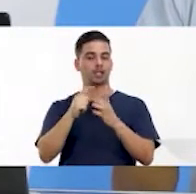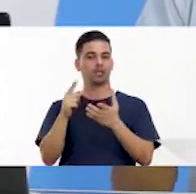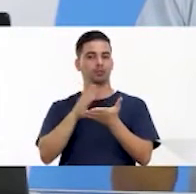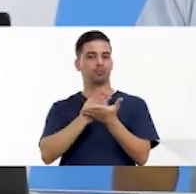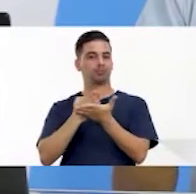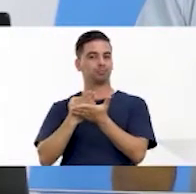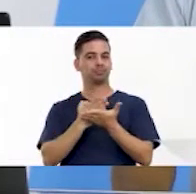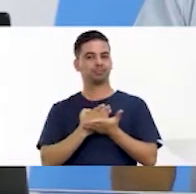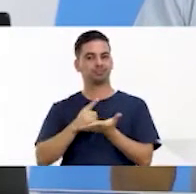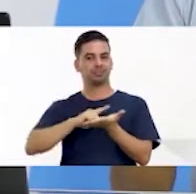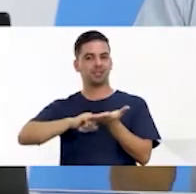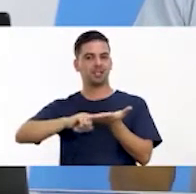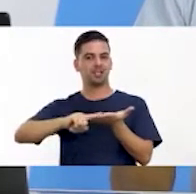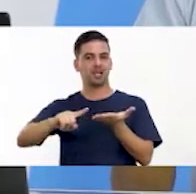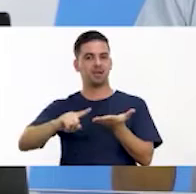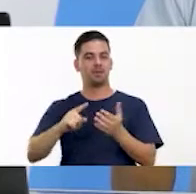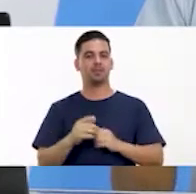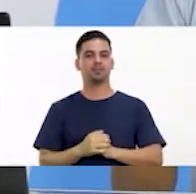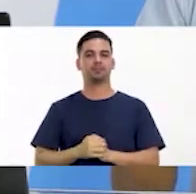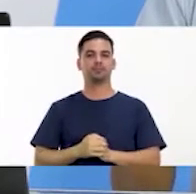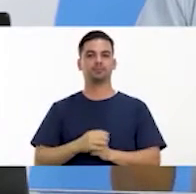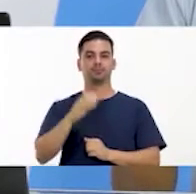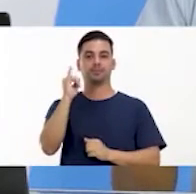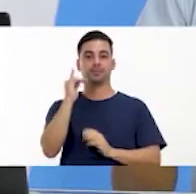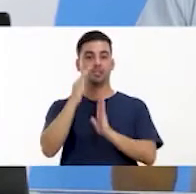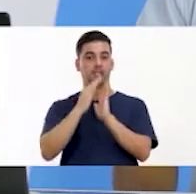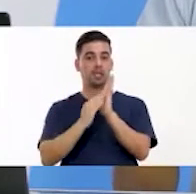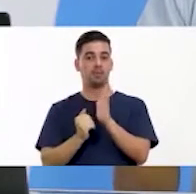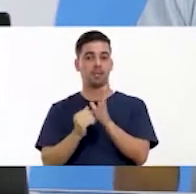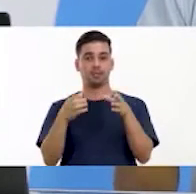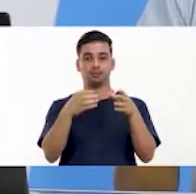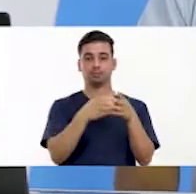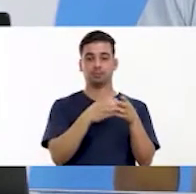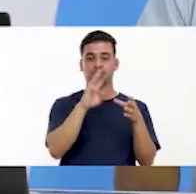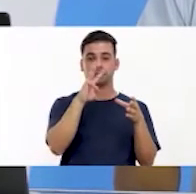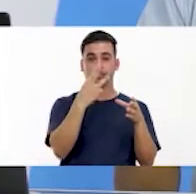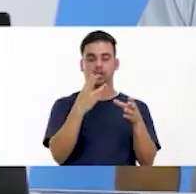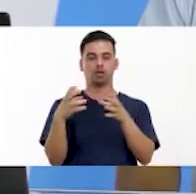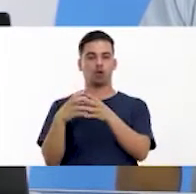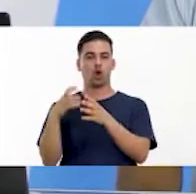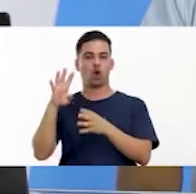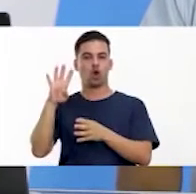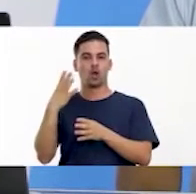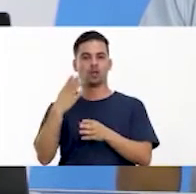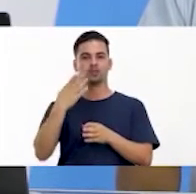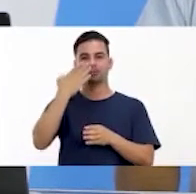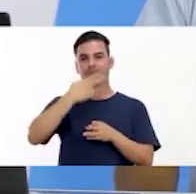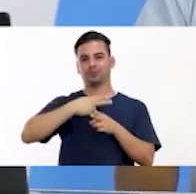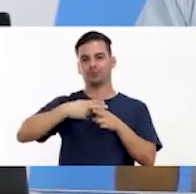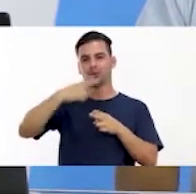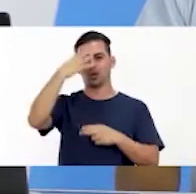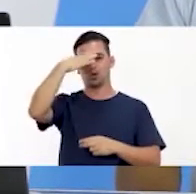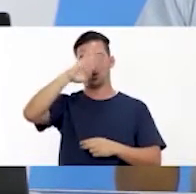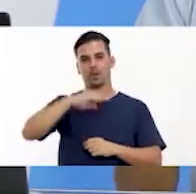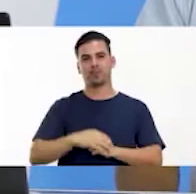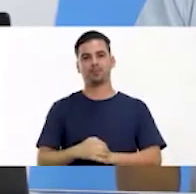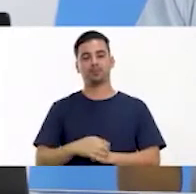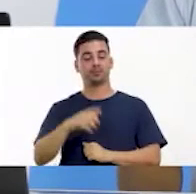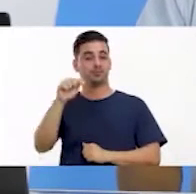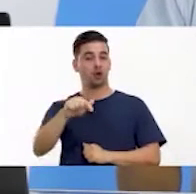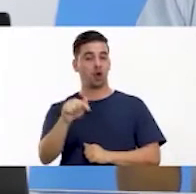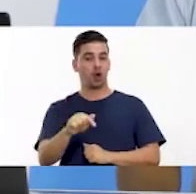semana en los semestres de tercero y cuarto de Historia de Cuba. En el encuentro de